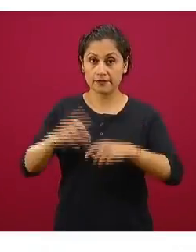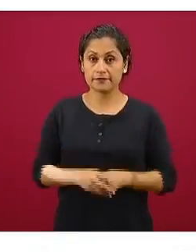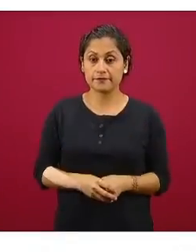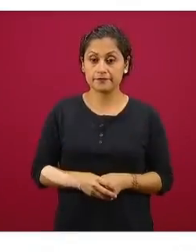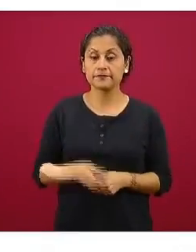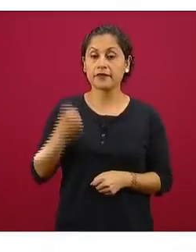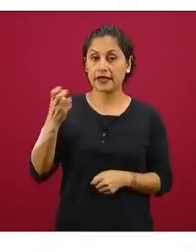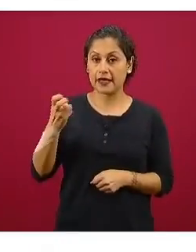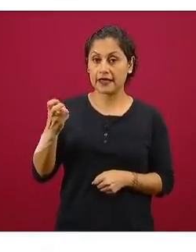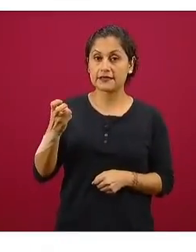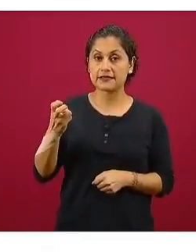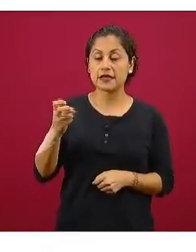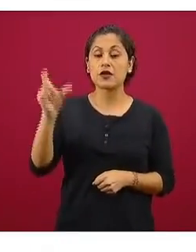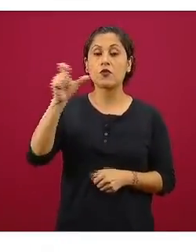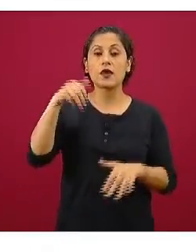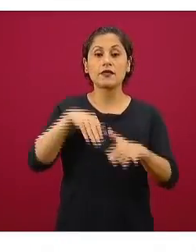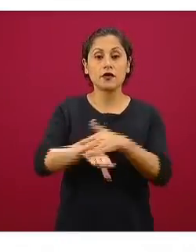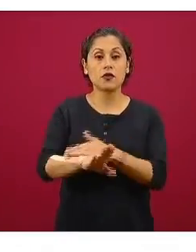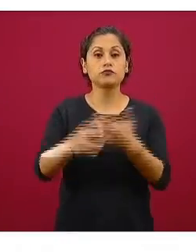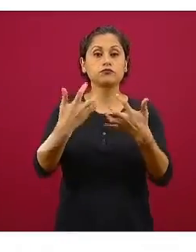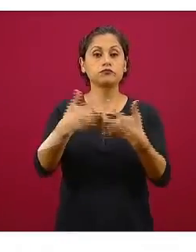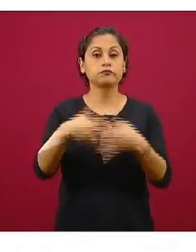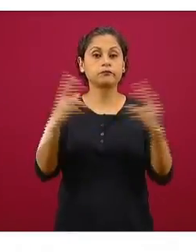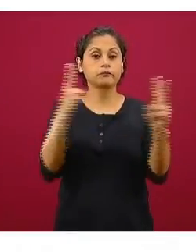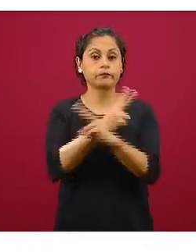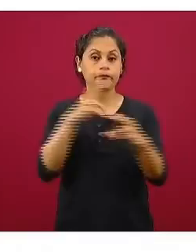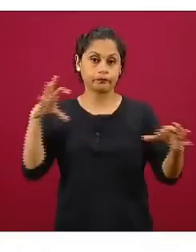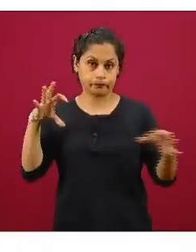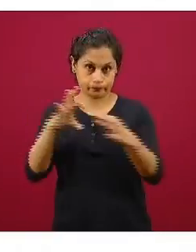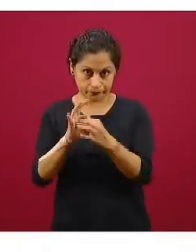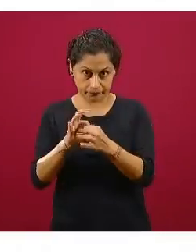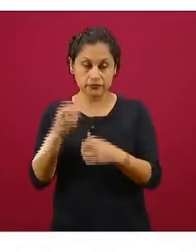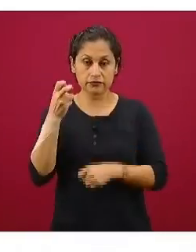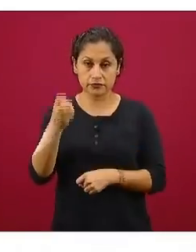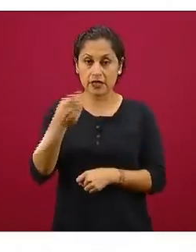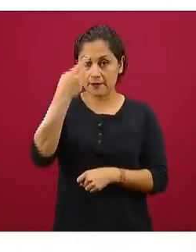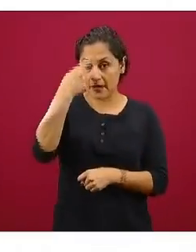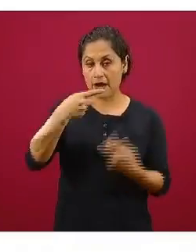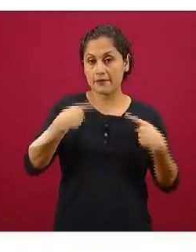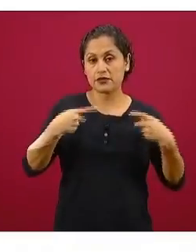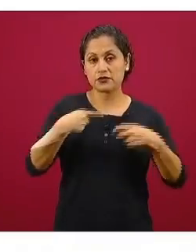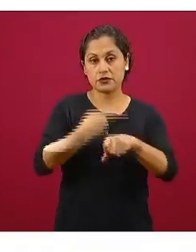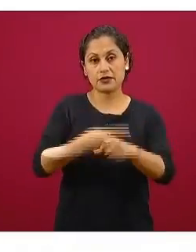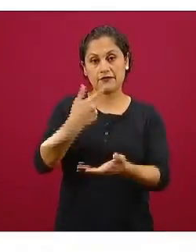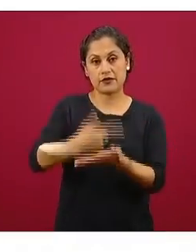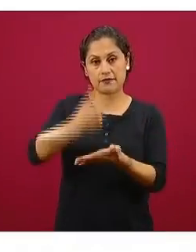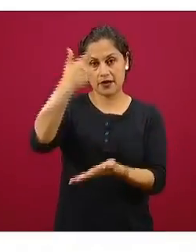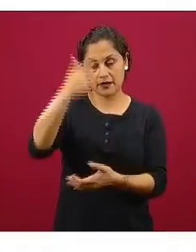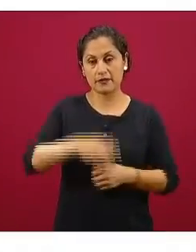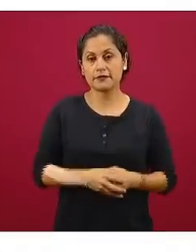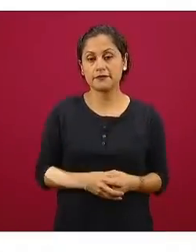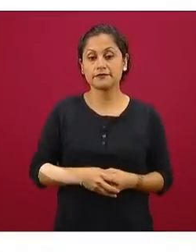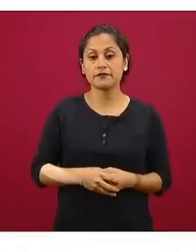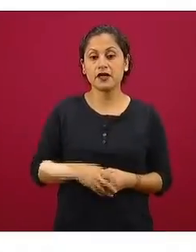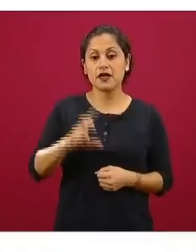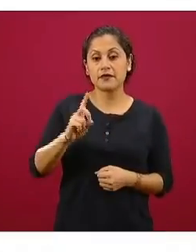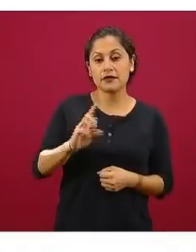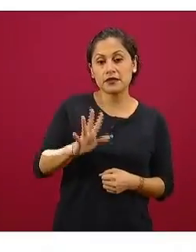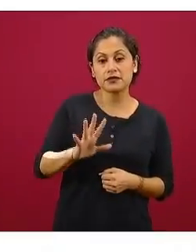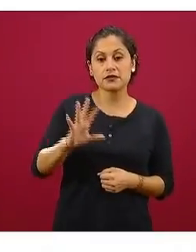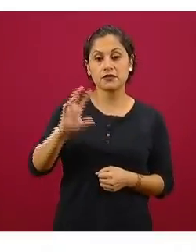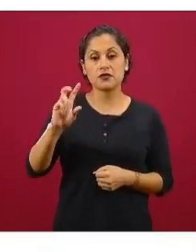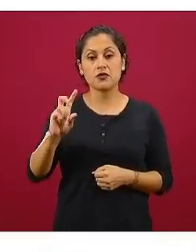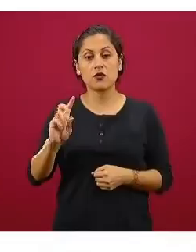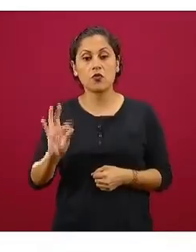precisamente la de camas con ventilador para los pacientes críticos, igualmente 35, 41,